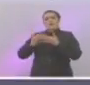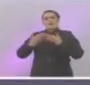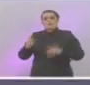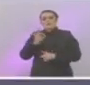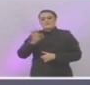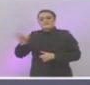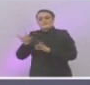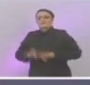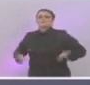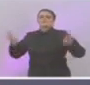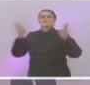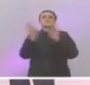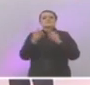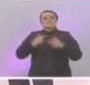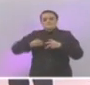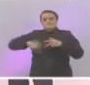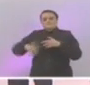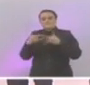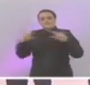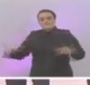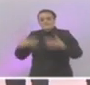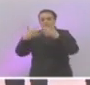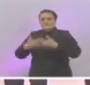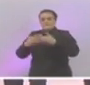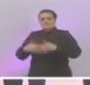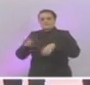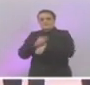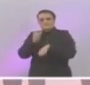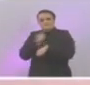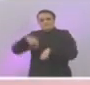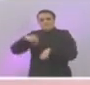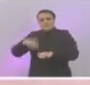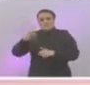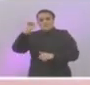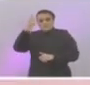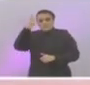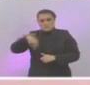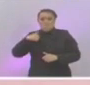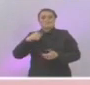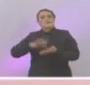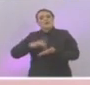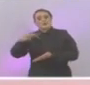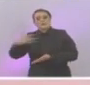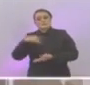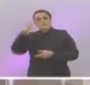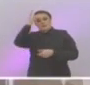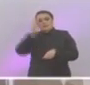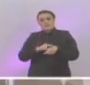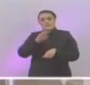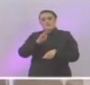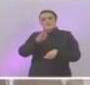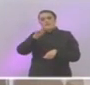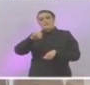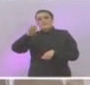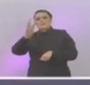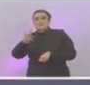duda inició una nueva etapa en la historia de la industria manufacturera de San Luis Potosí. Agradezco a los directivos de BMW por